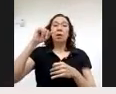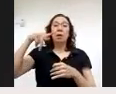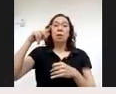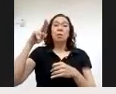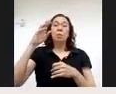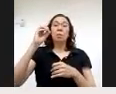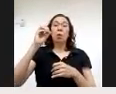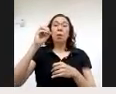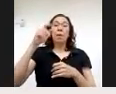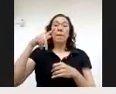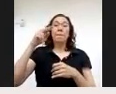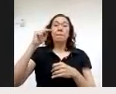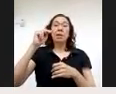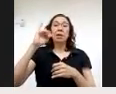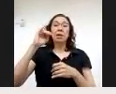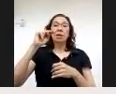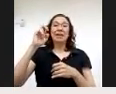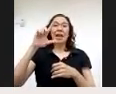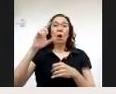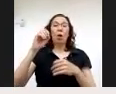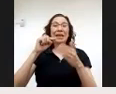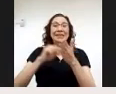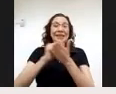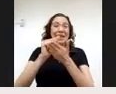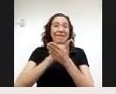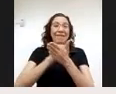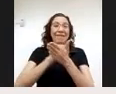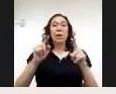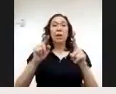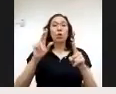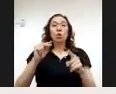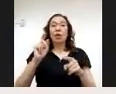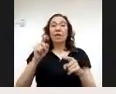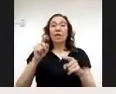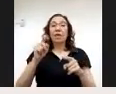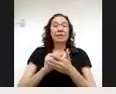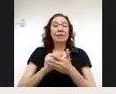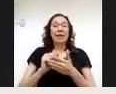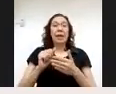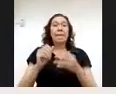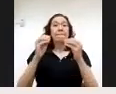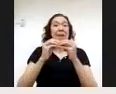y este es lavable, pero no debería ser lavada más de unas